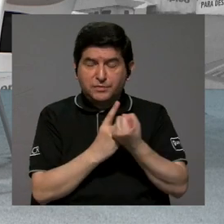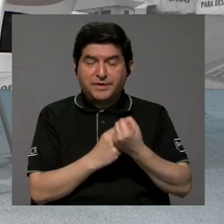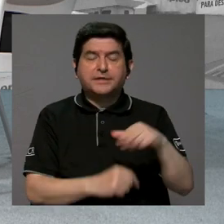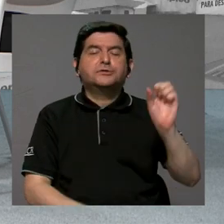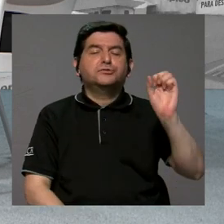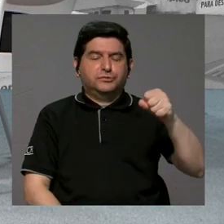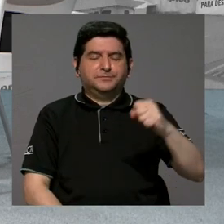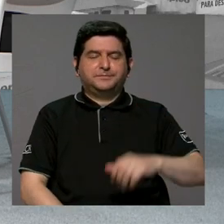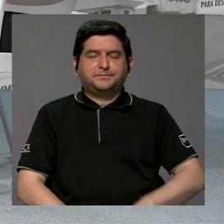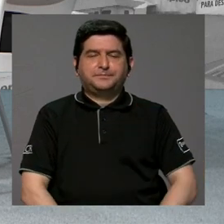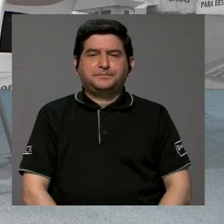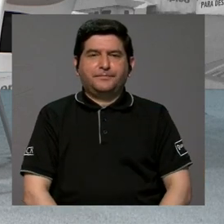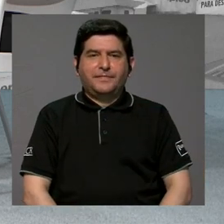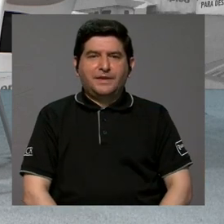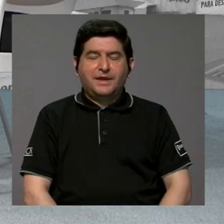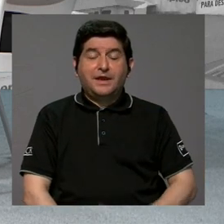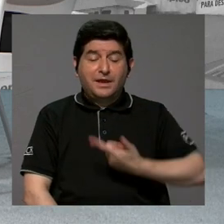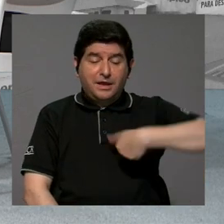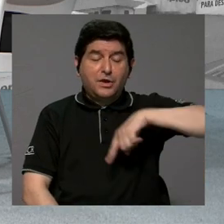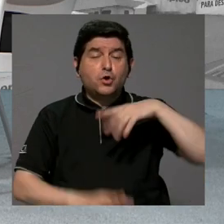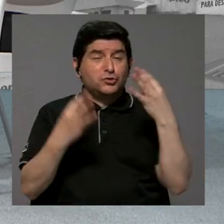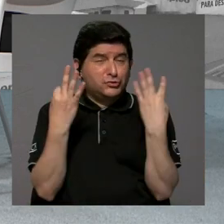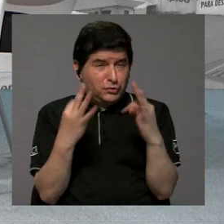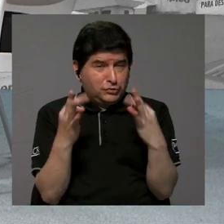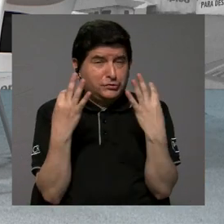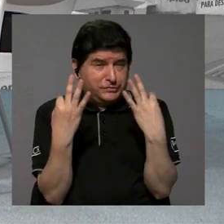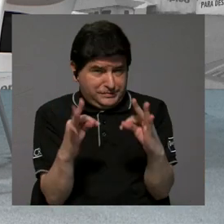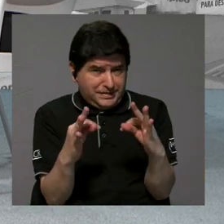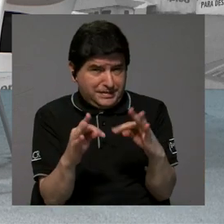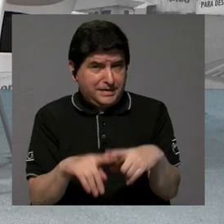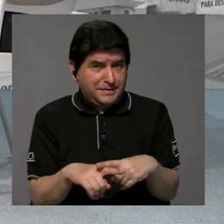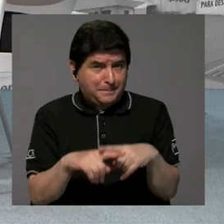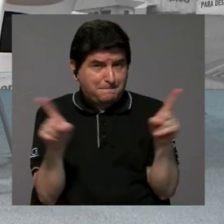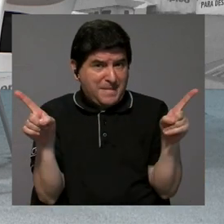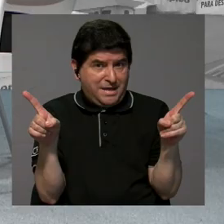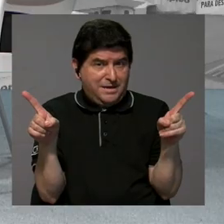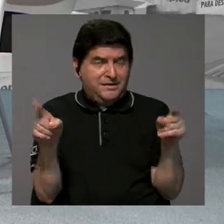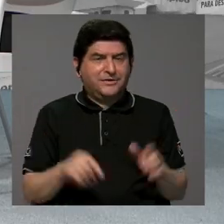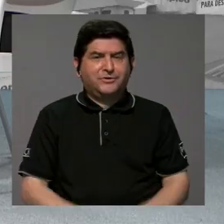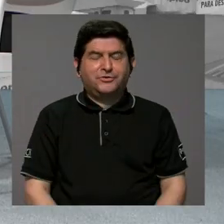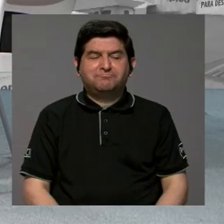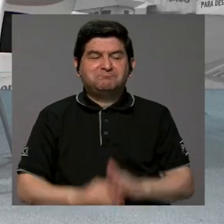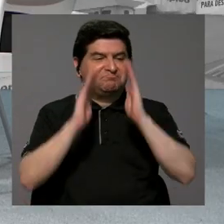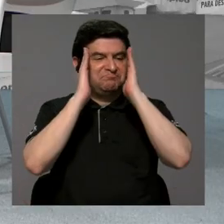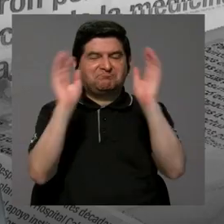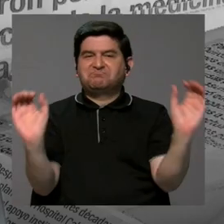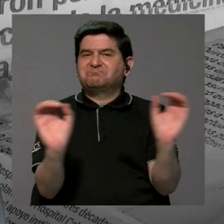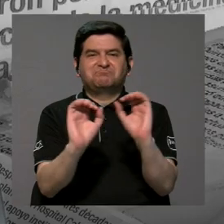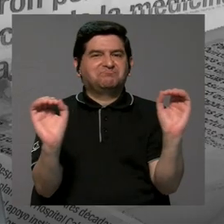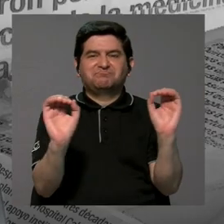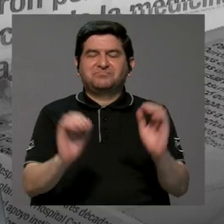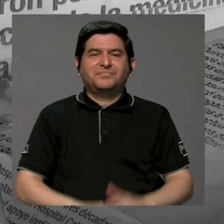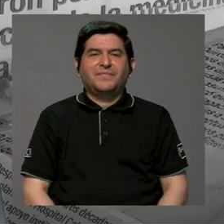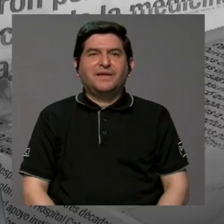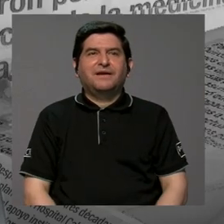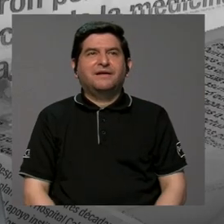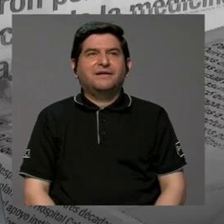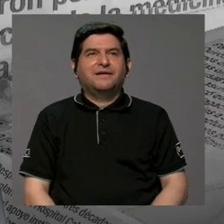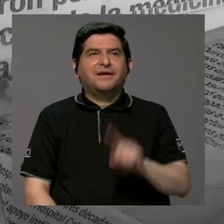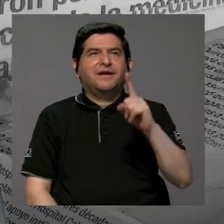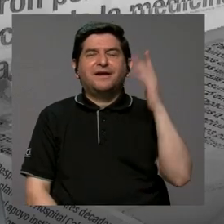Sí, pues lo hemos intentado, como le digo, pero no ha habido escucha. Es un